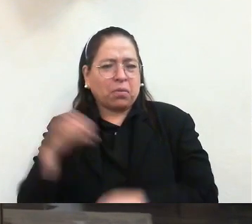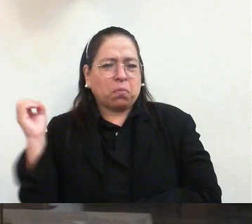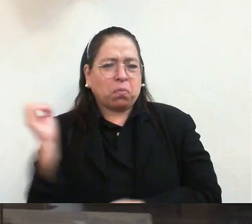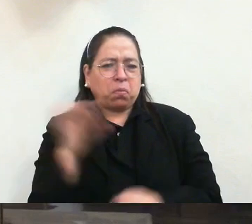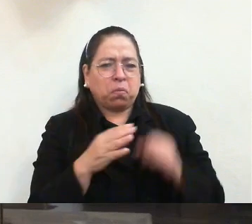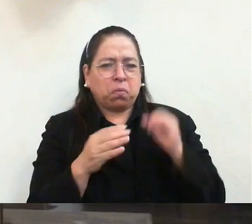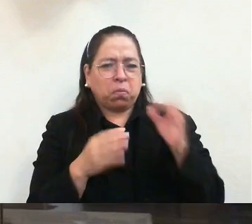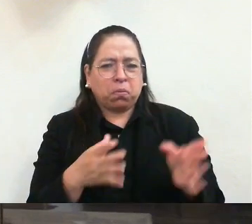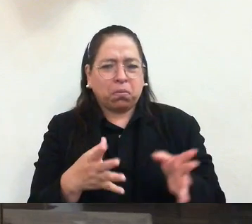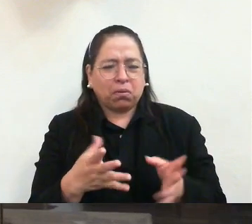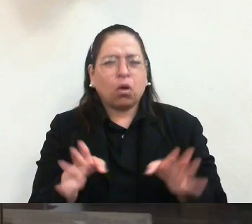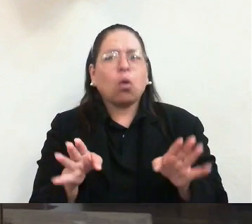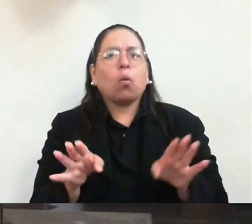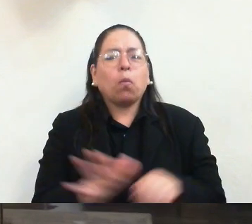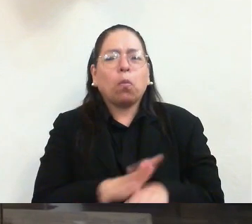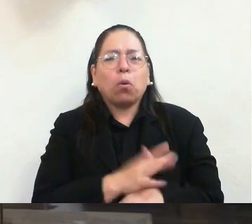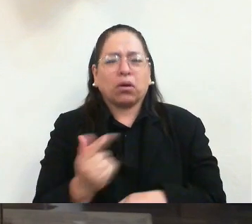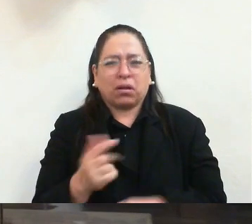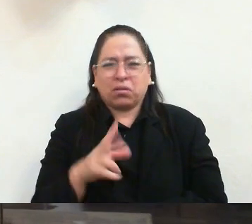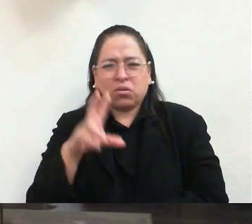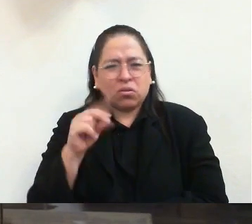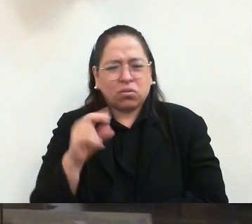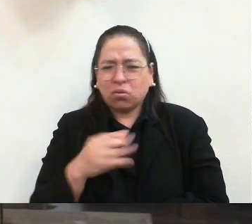no es correcto